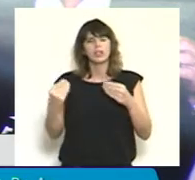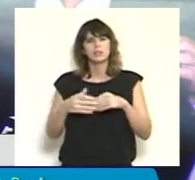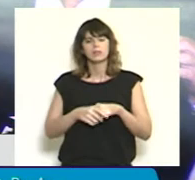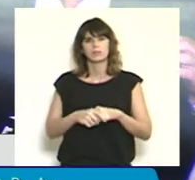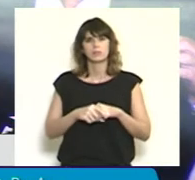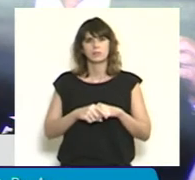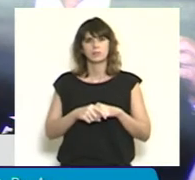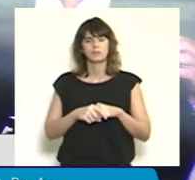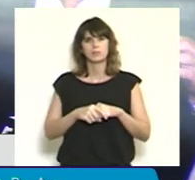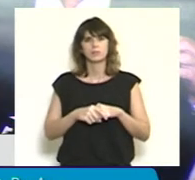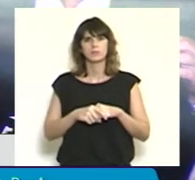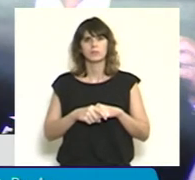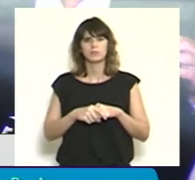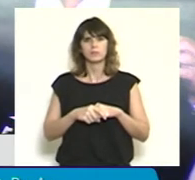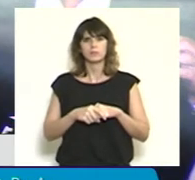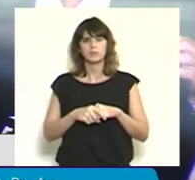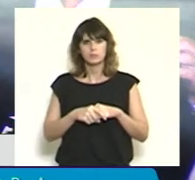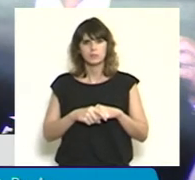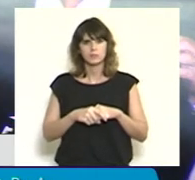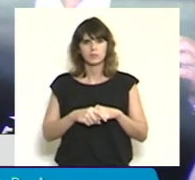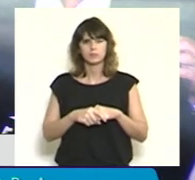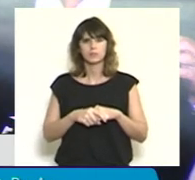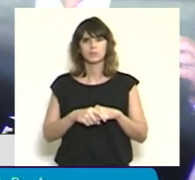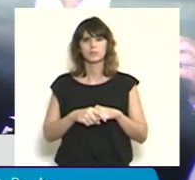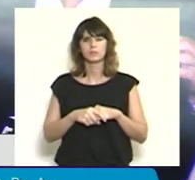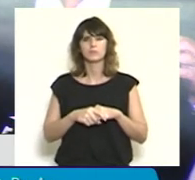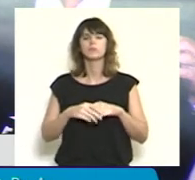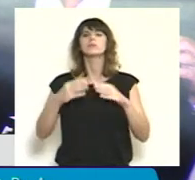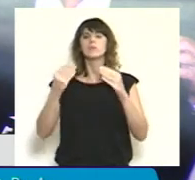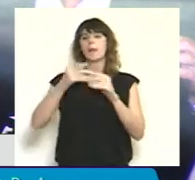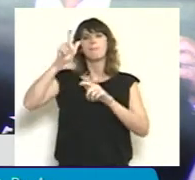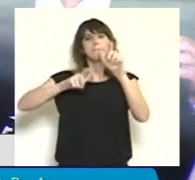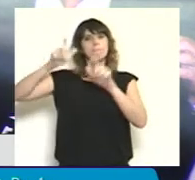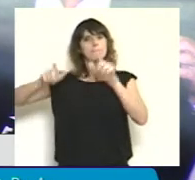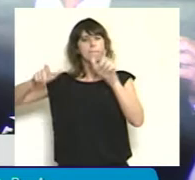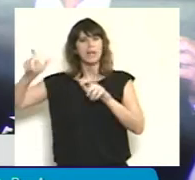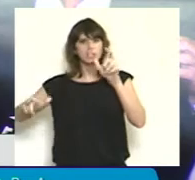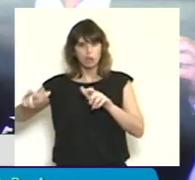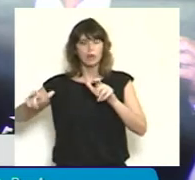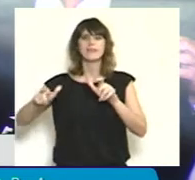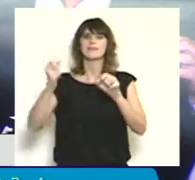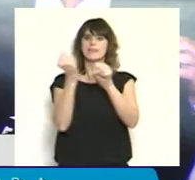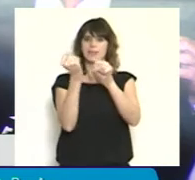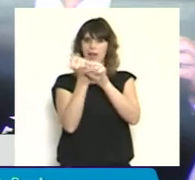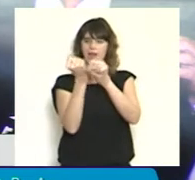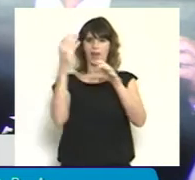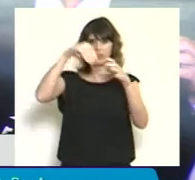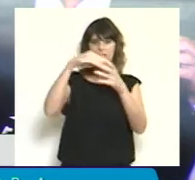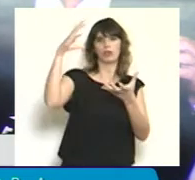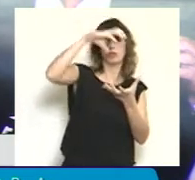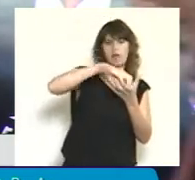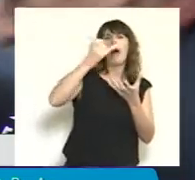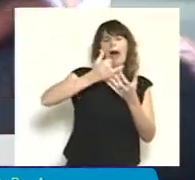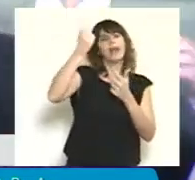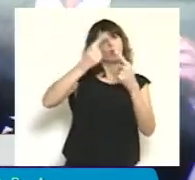de prohibiciones e incompatibilidades del personal y los funcionarios del organismo y también sobre los